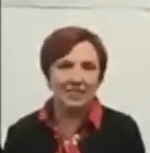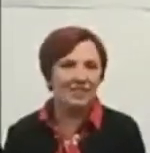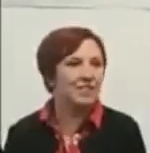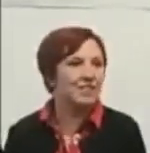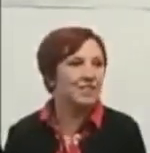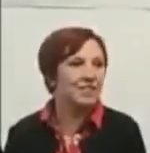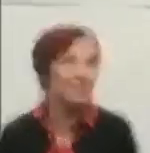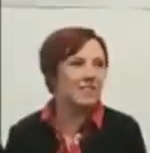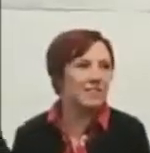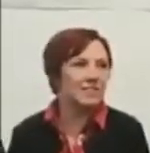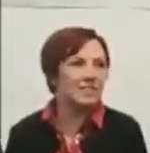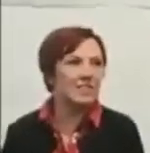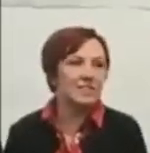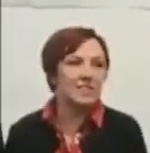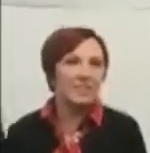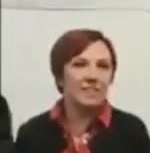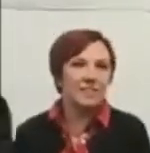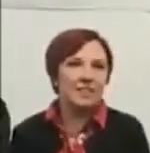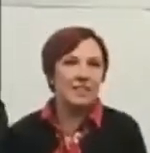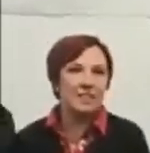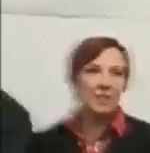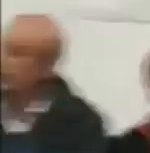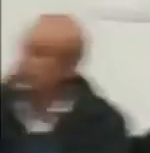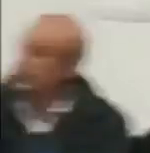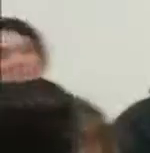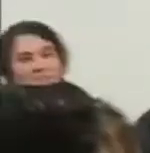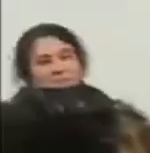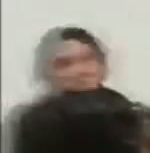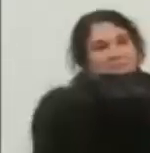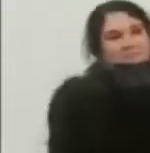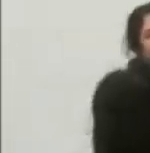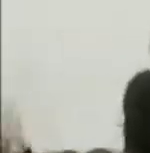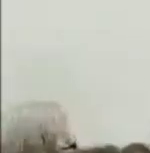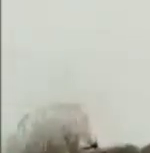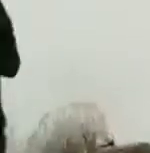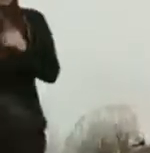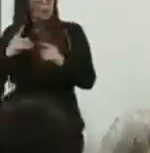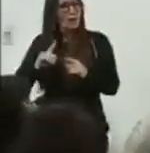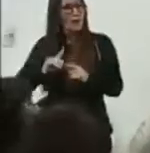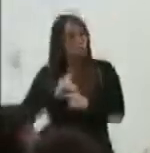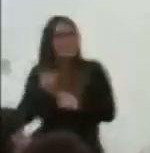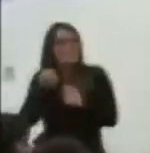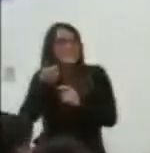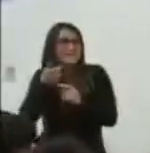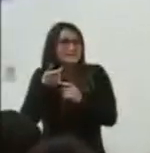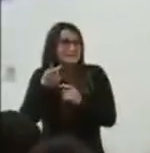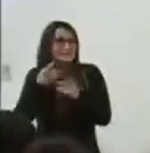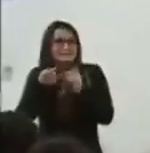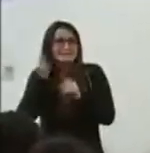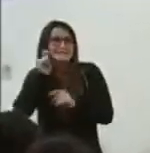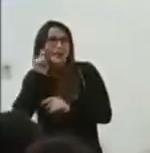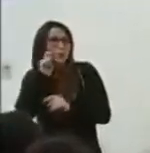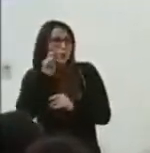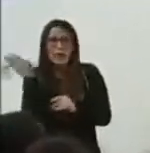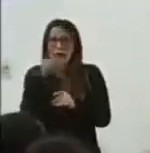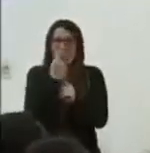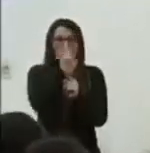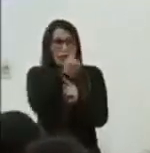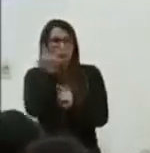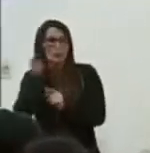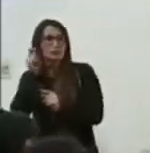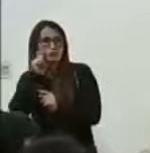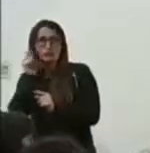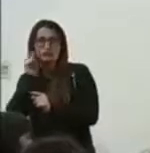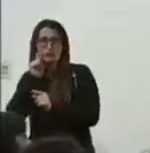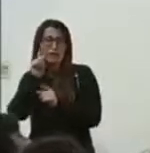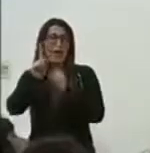en Montevideo a la que voy a acompañar. Y la verdad que me di el gusto de saludarlos a casi todos y todas, de a uno.